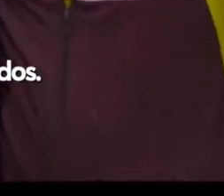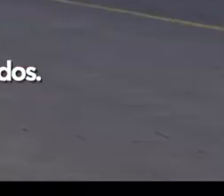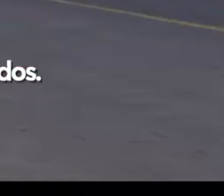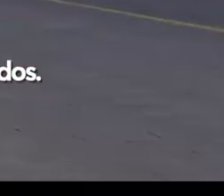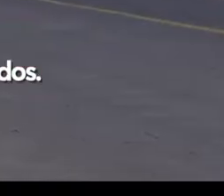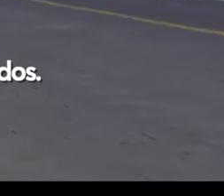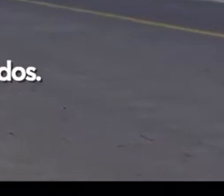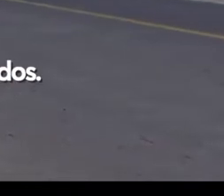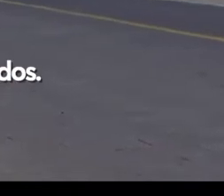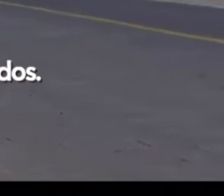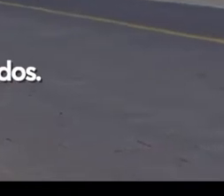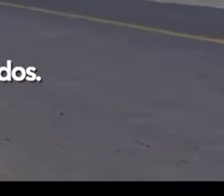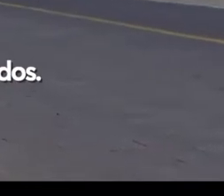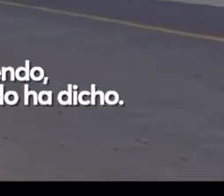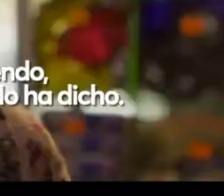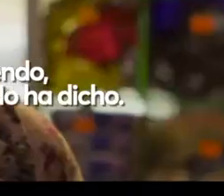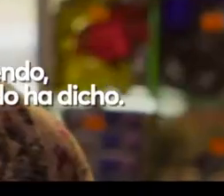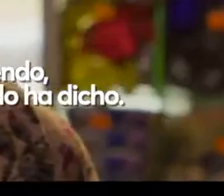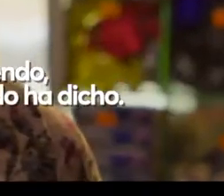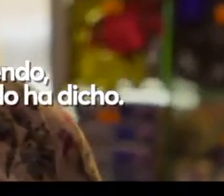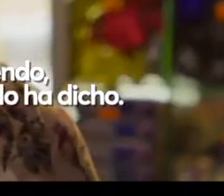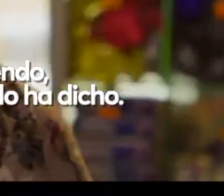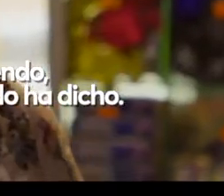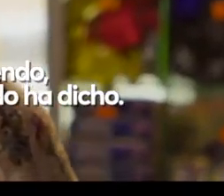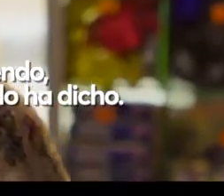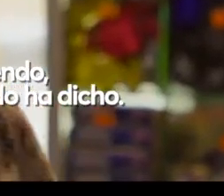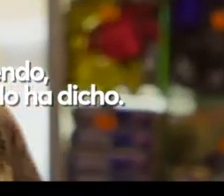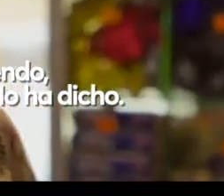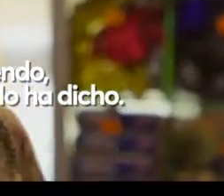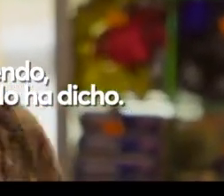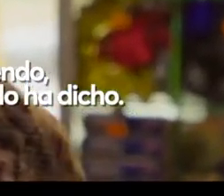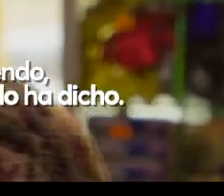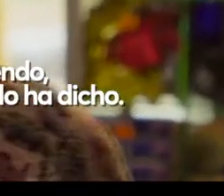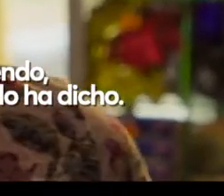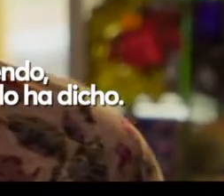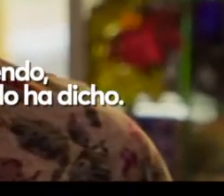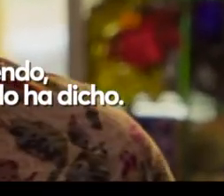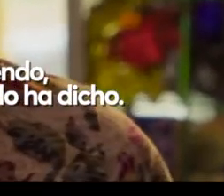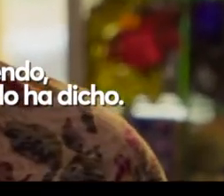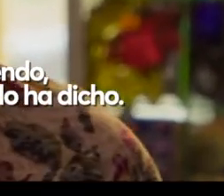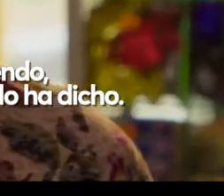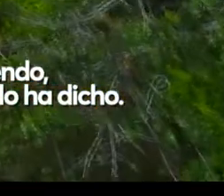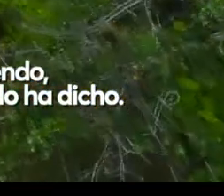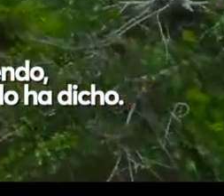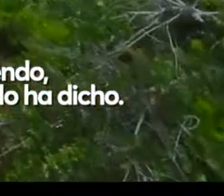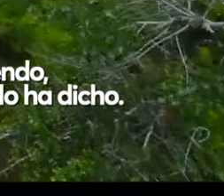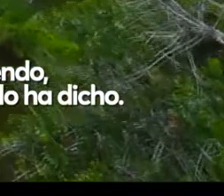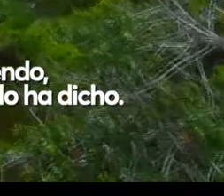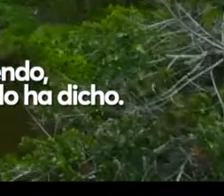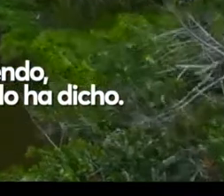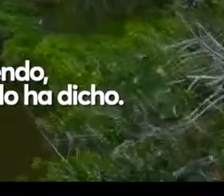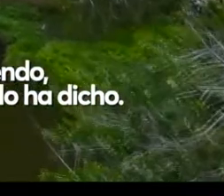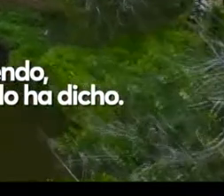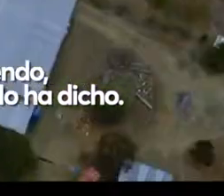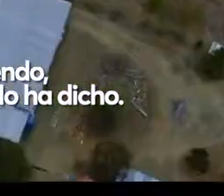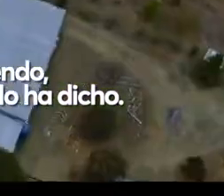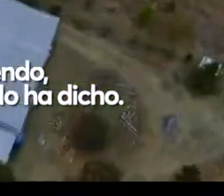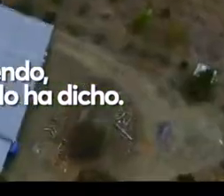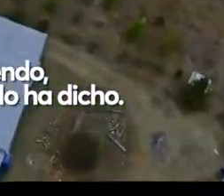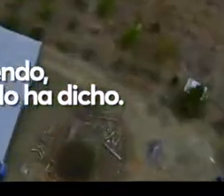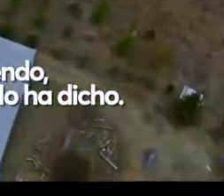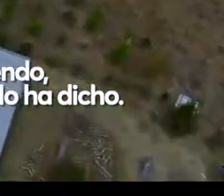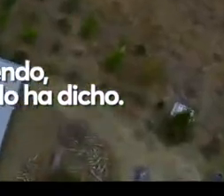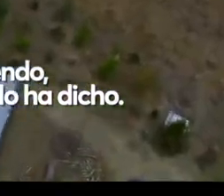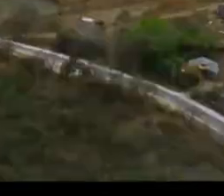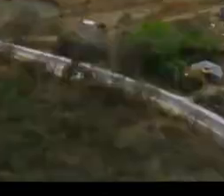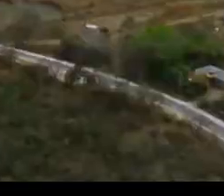nuestros derechos restituidos y le pido a Dios que lo siga bendiciendo, que vamos de victoria en victoria, como Él